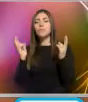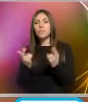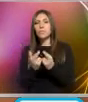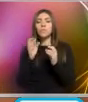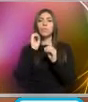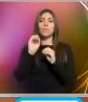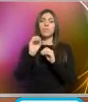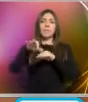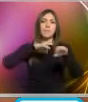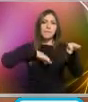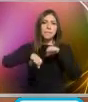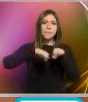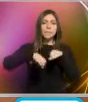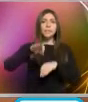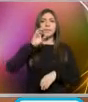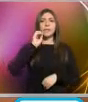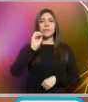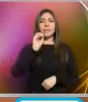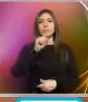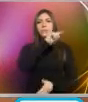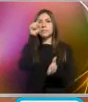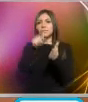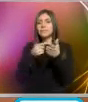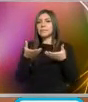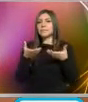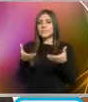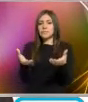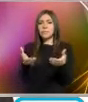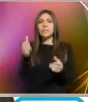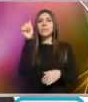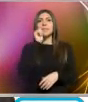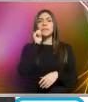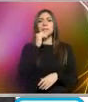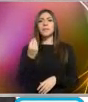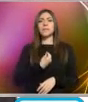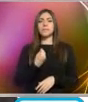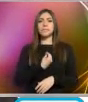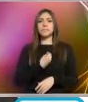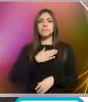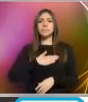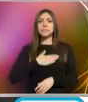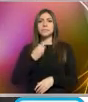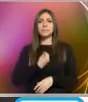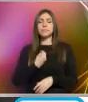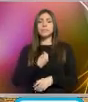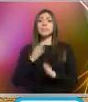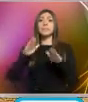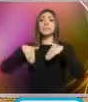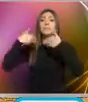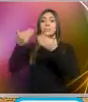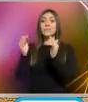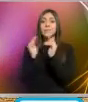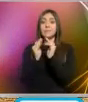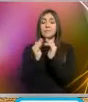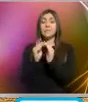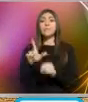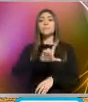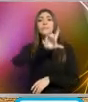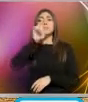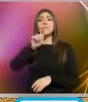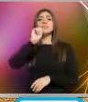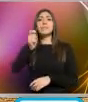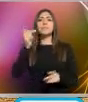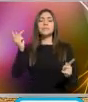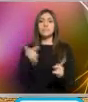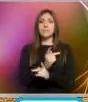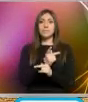en el trabajo o en un lugar público, nos aguantamos las ganas hasta llegar a casa. ¿Y qué es lo que pasa? La